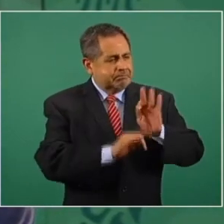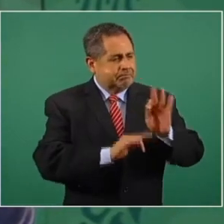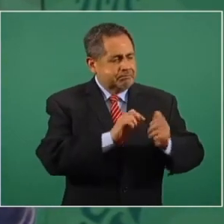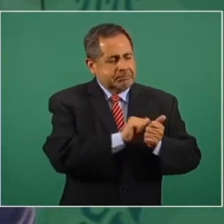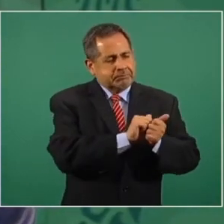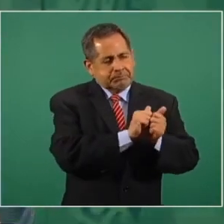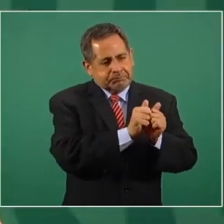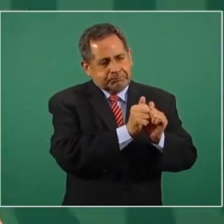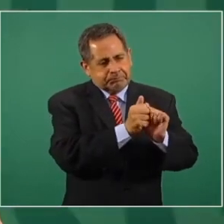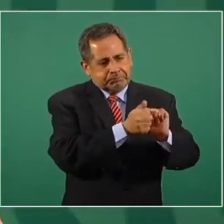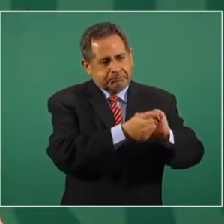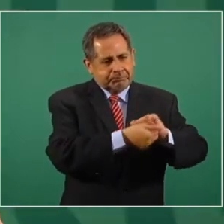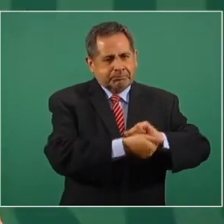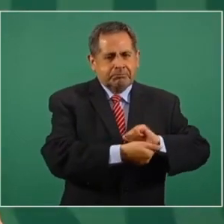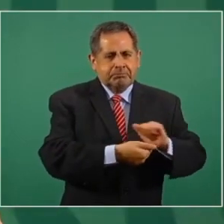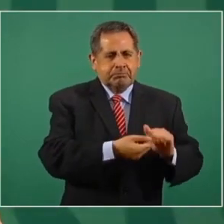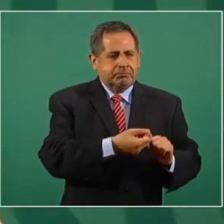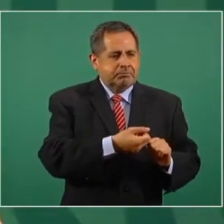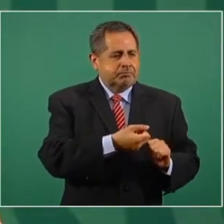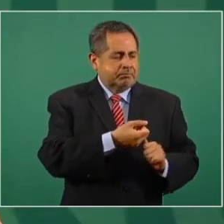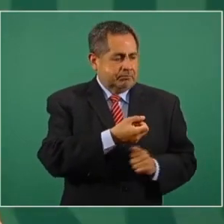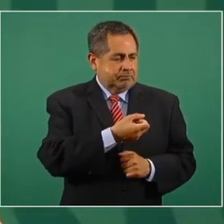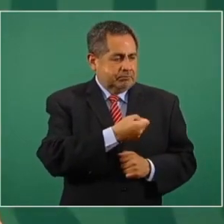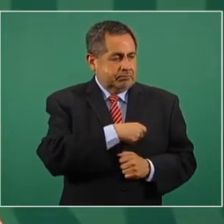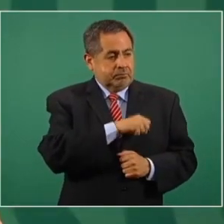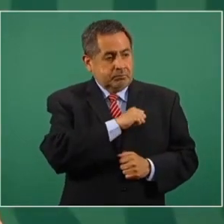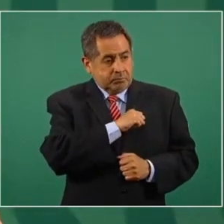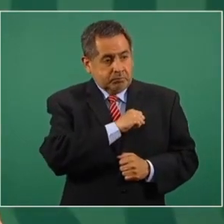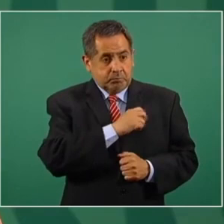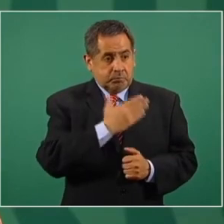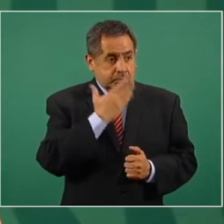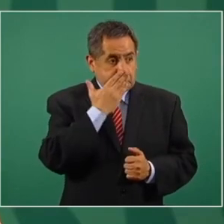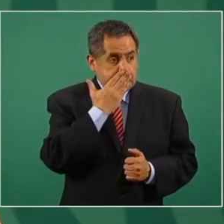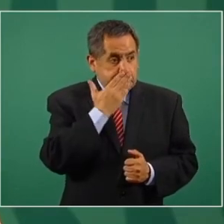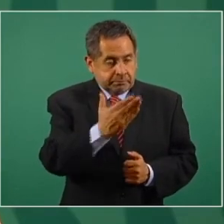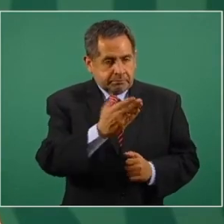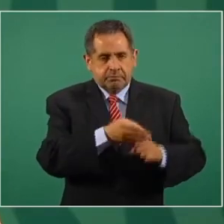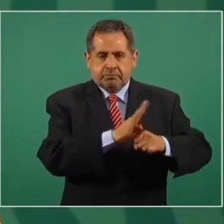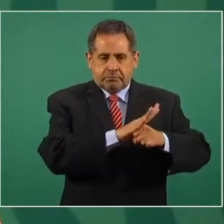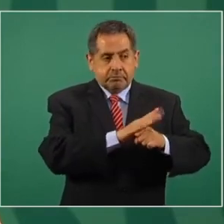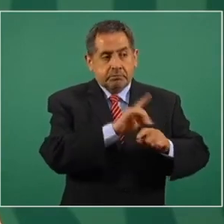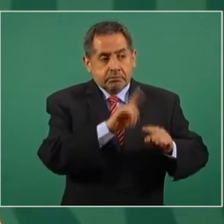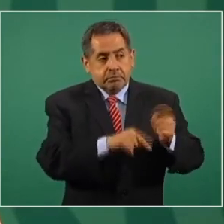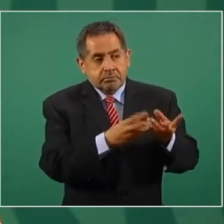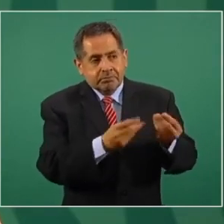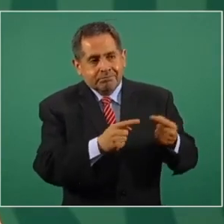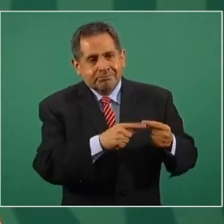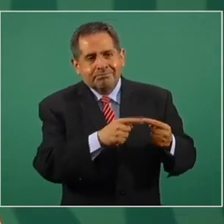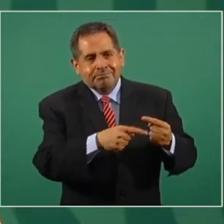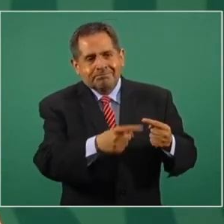conoce como post-COVID. Entonces, primero, pues,